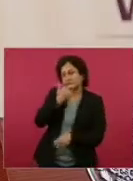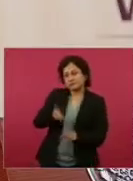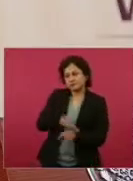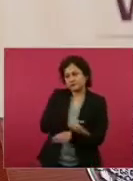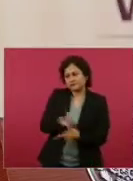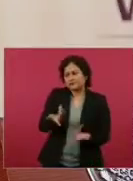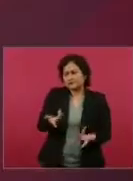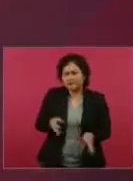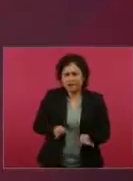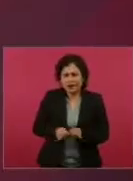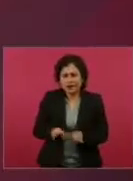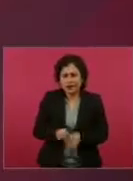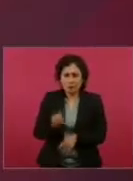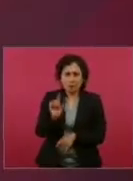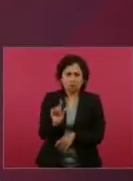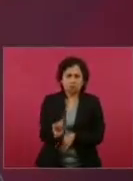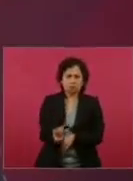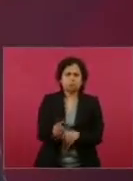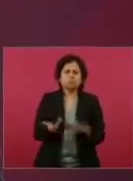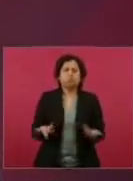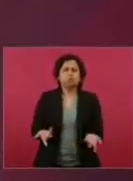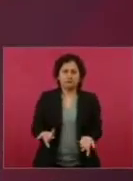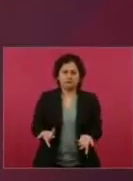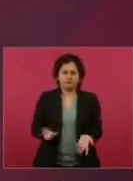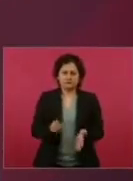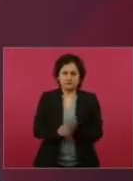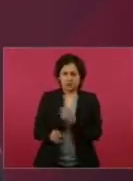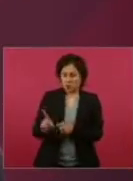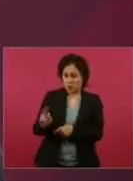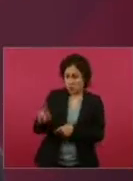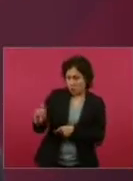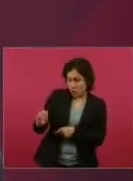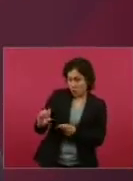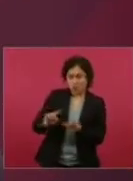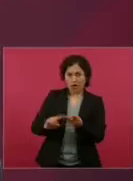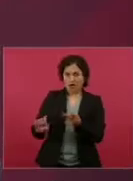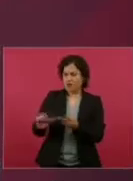porque el PRO y otras organizaciones,